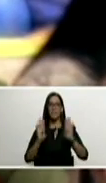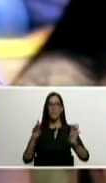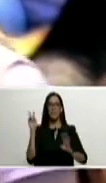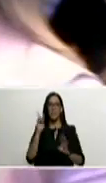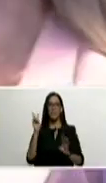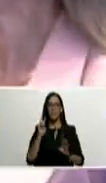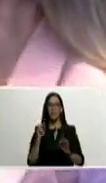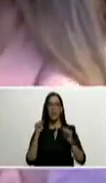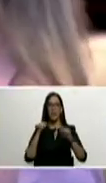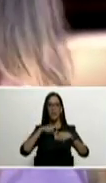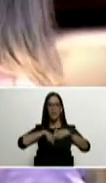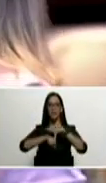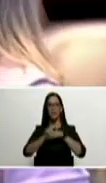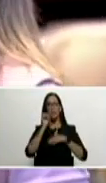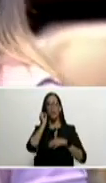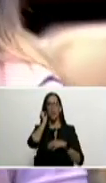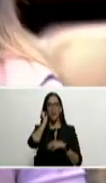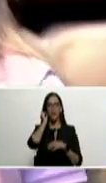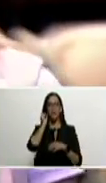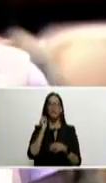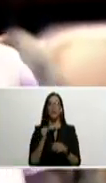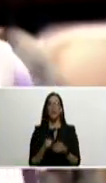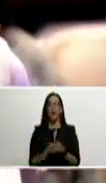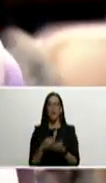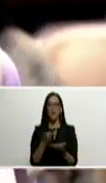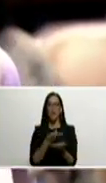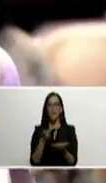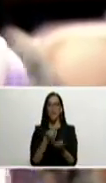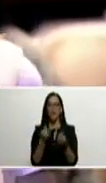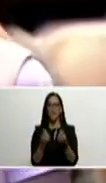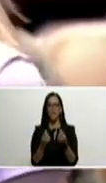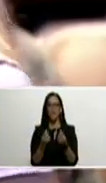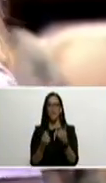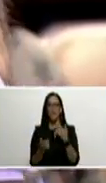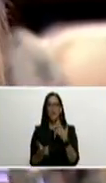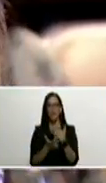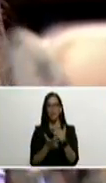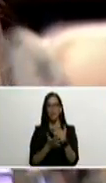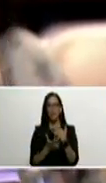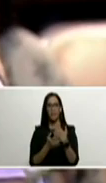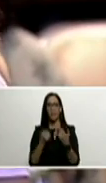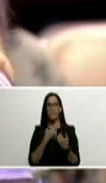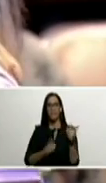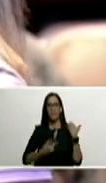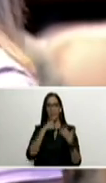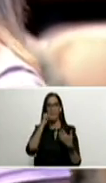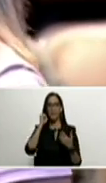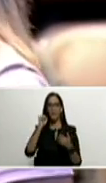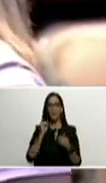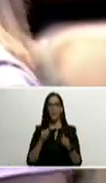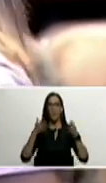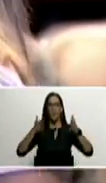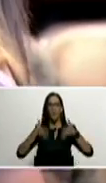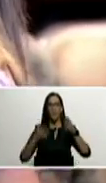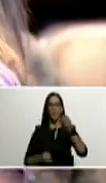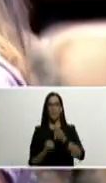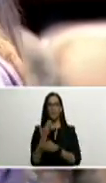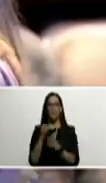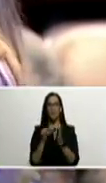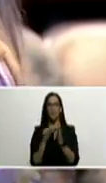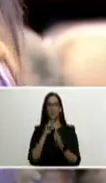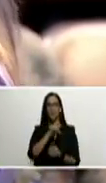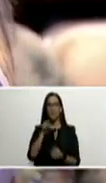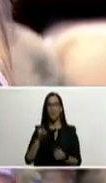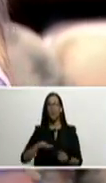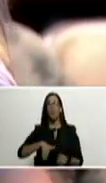www.vitrinavenezuela, ahí pueden accesar mujeres a una página de comercio electrónico que el presidente Nicolás Maduro orientó y creamos, donde ustedes